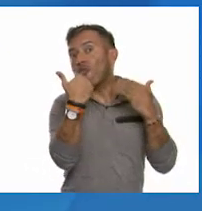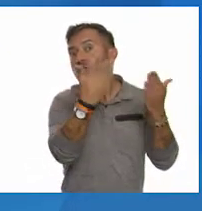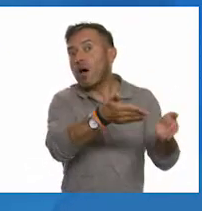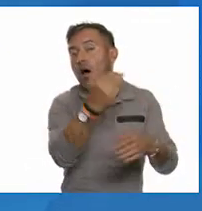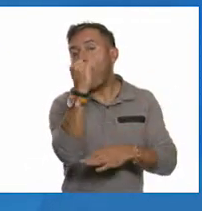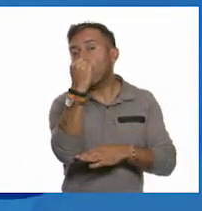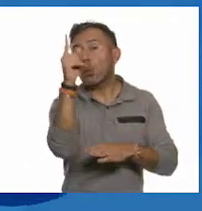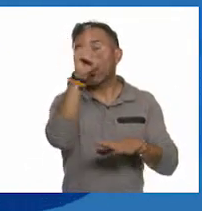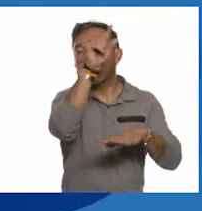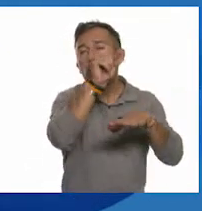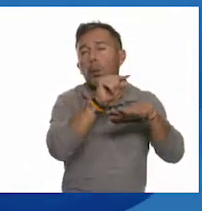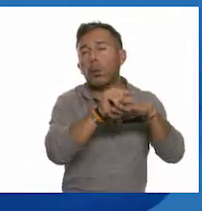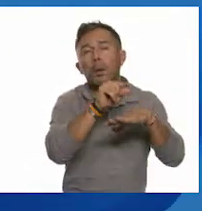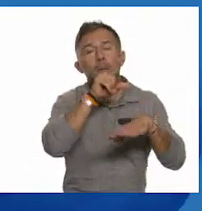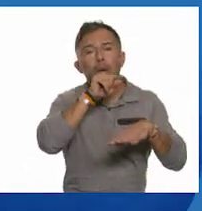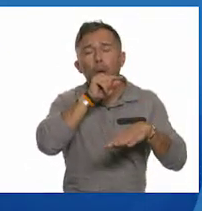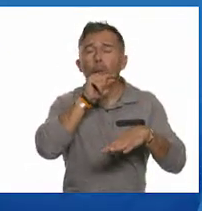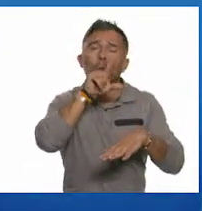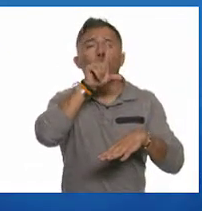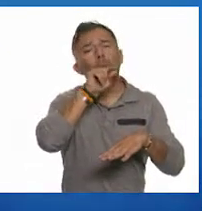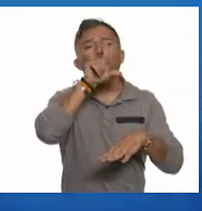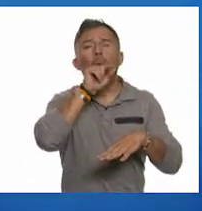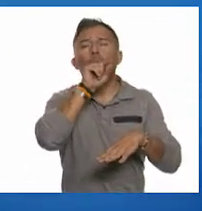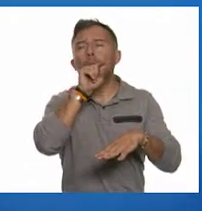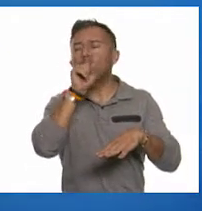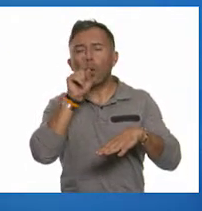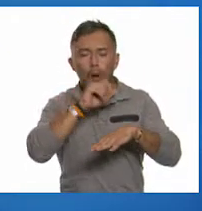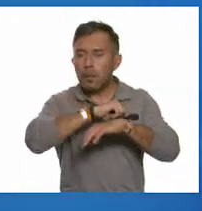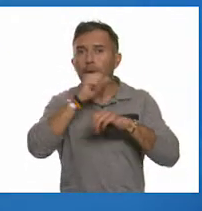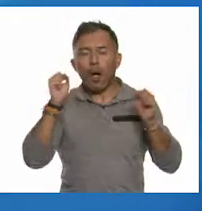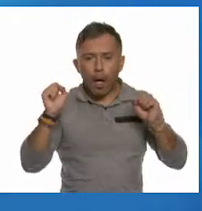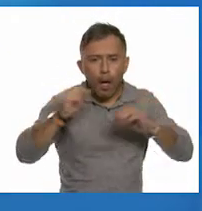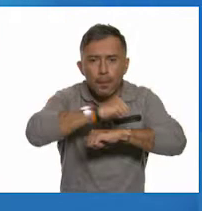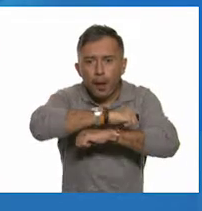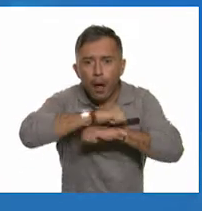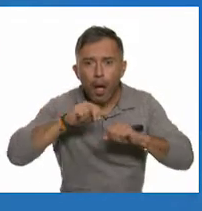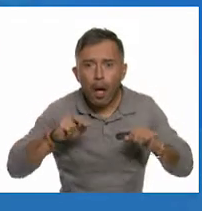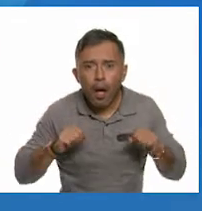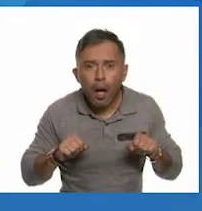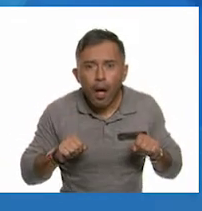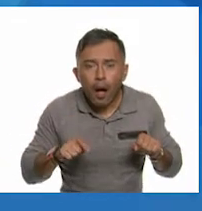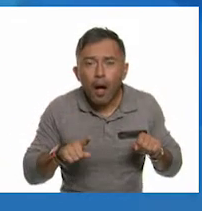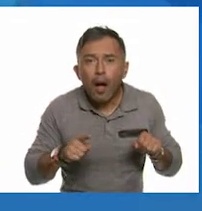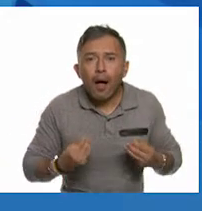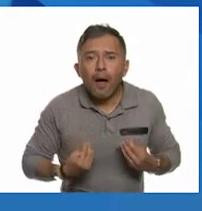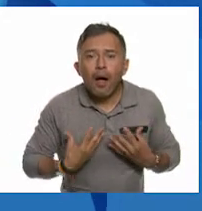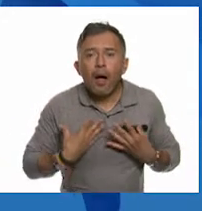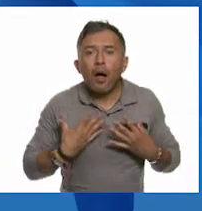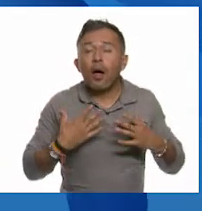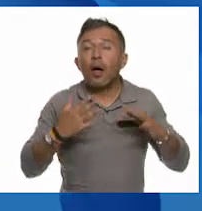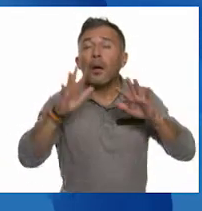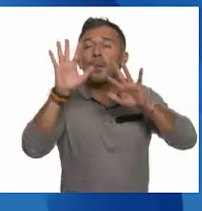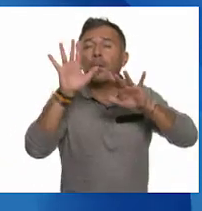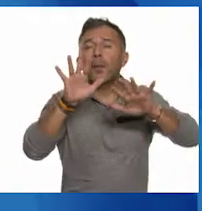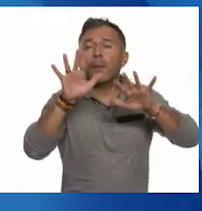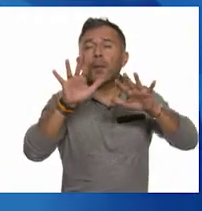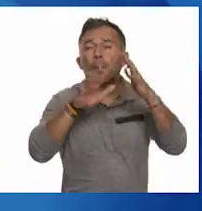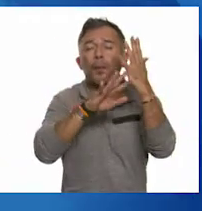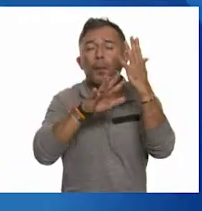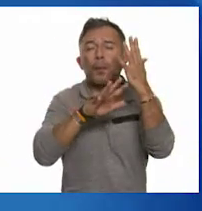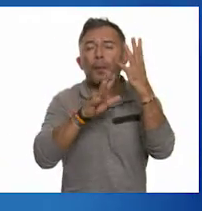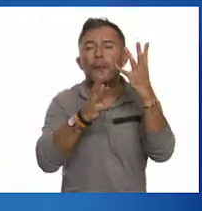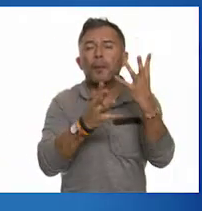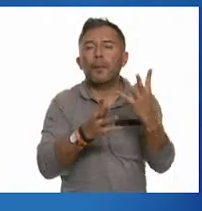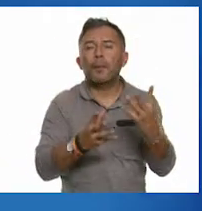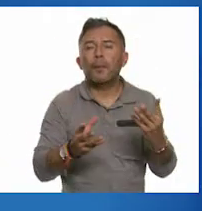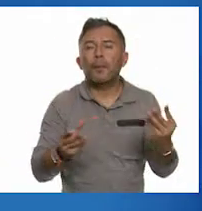pájaro. El gigante se acercó a la ventana y se llenó de alegría. La nieve y la escarcha se habían ido y todos los árboles